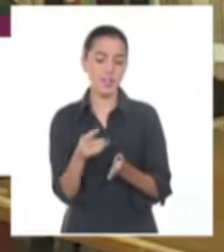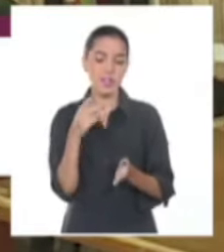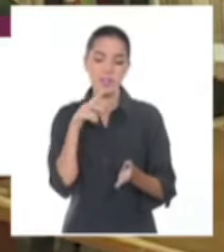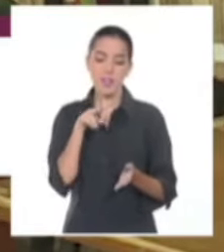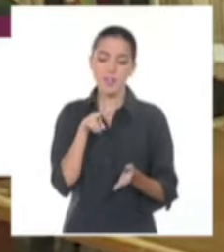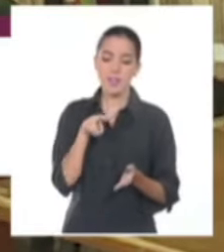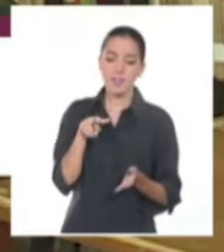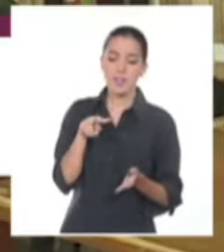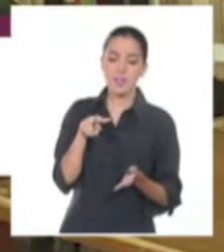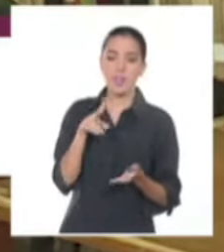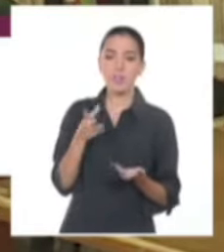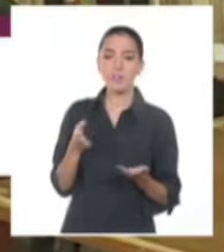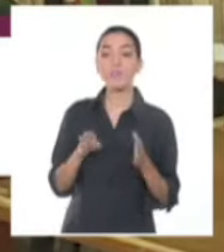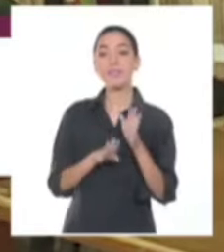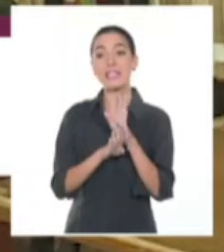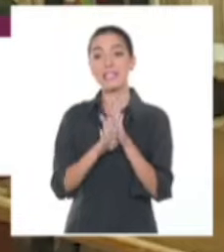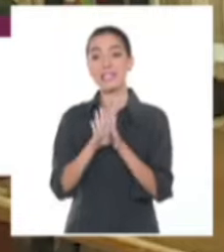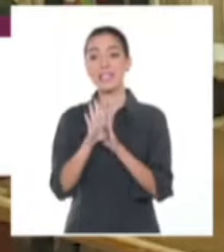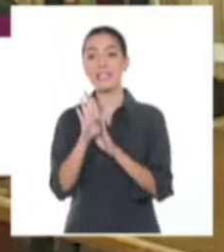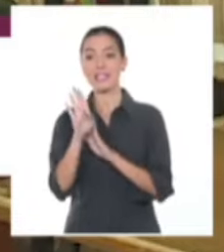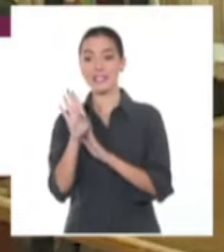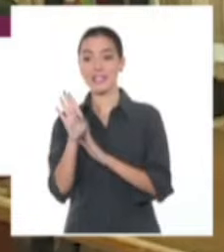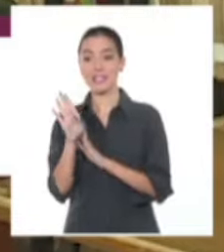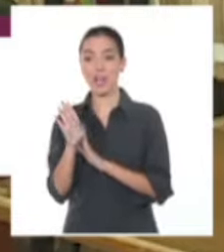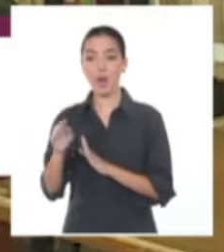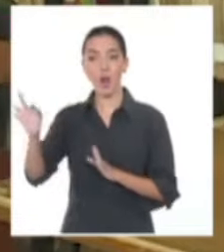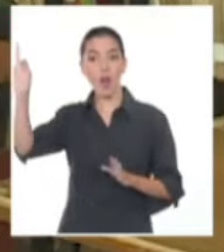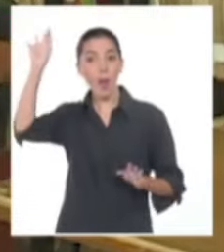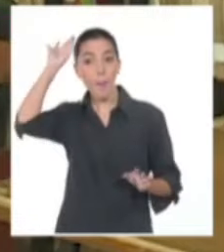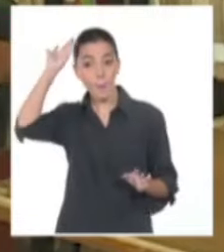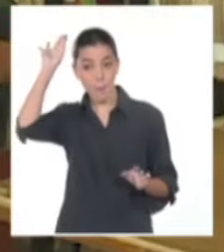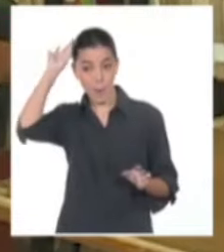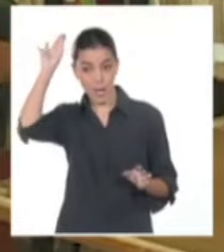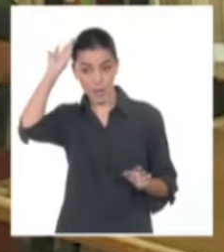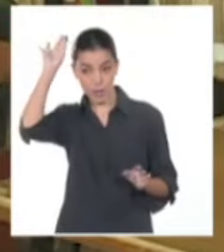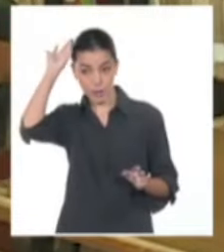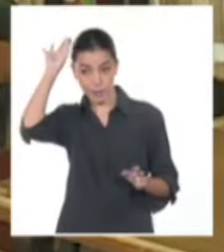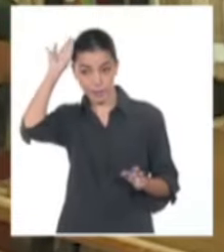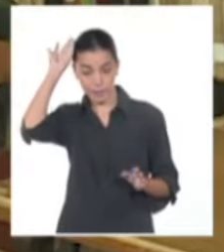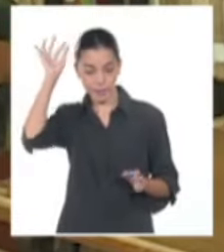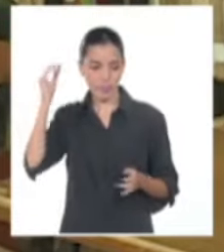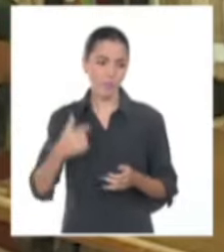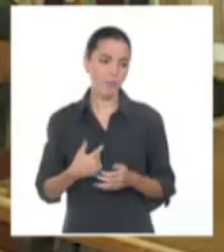letras. Nunca me había aventurado a concursar en español, pero